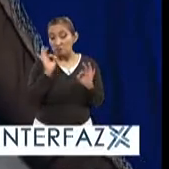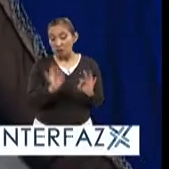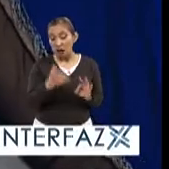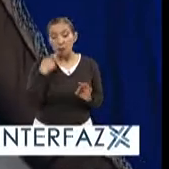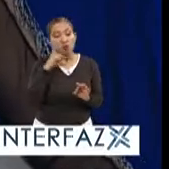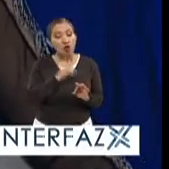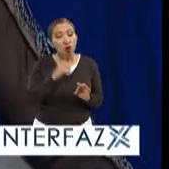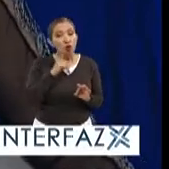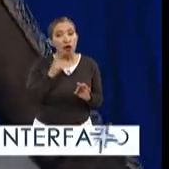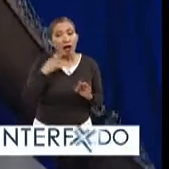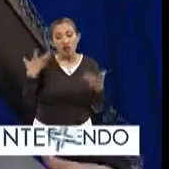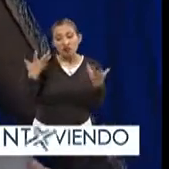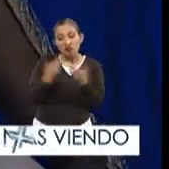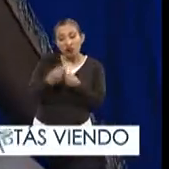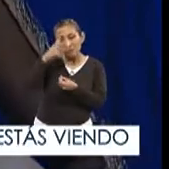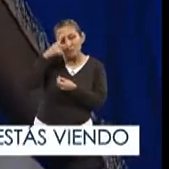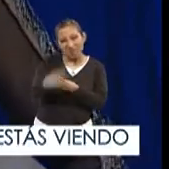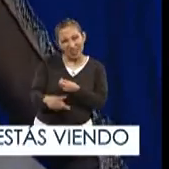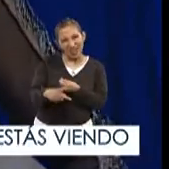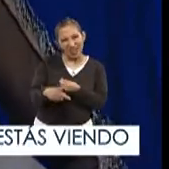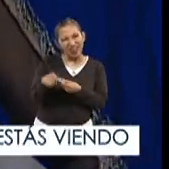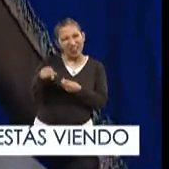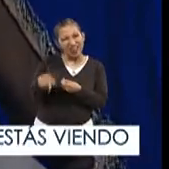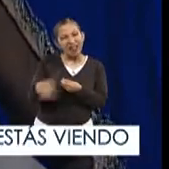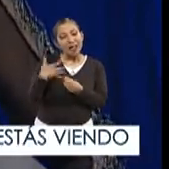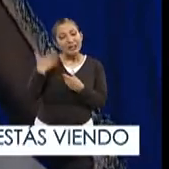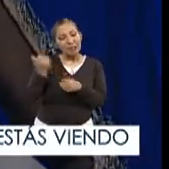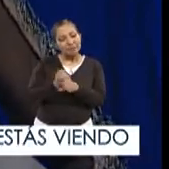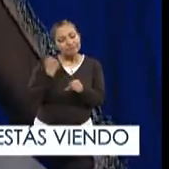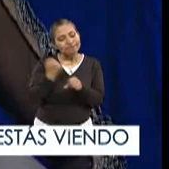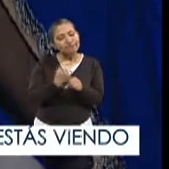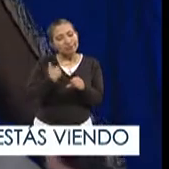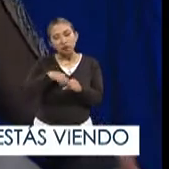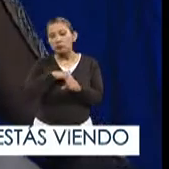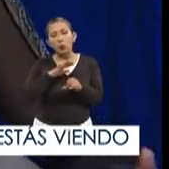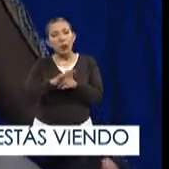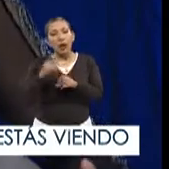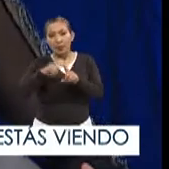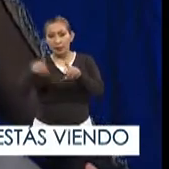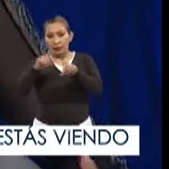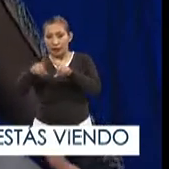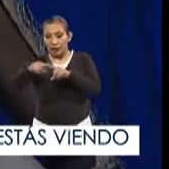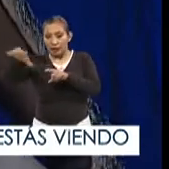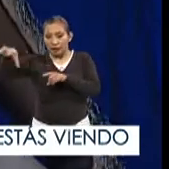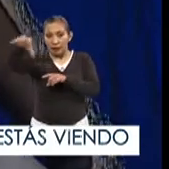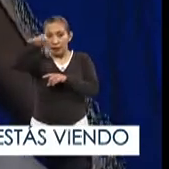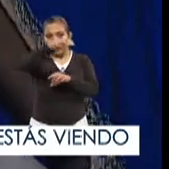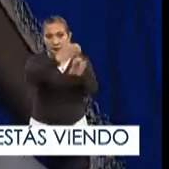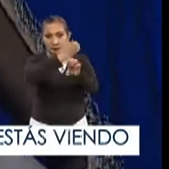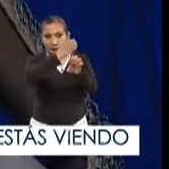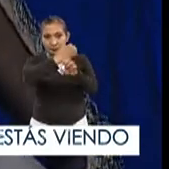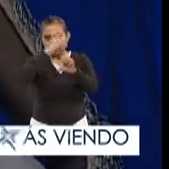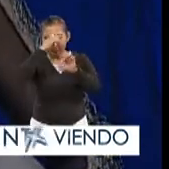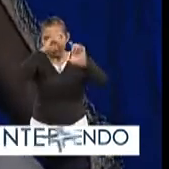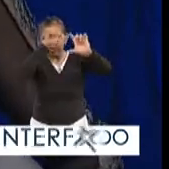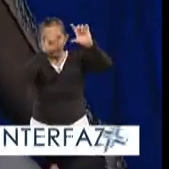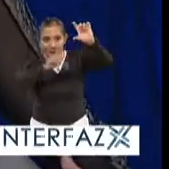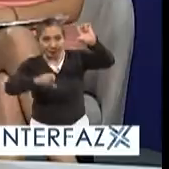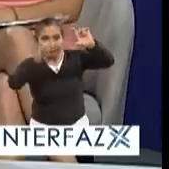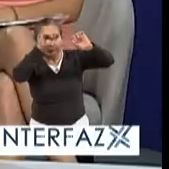que es Mujeres Moviendo México. A través de este ejercicio, nosotros lo que hacemos con diferentes entidades del